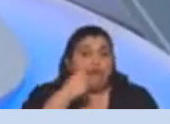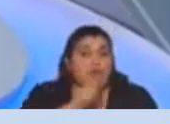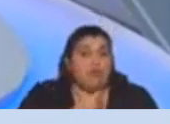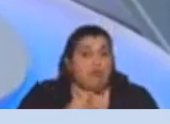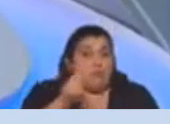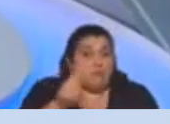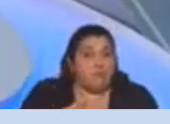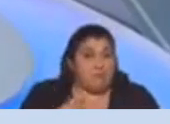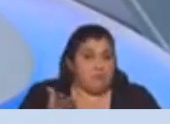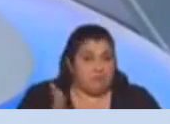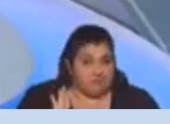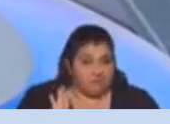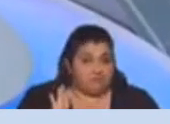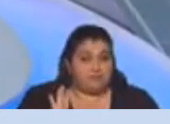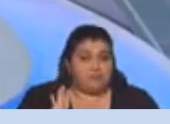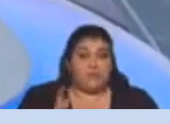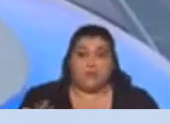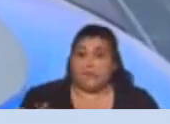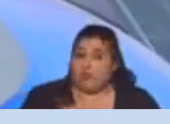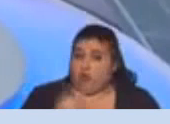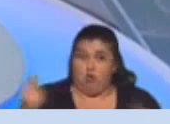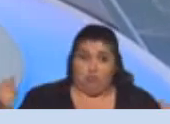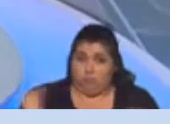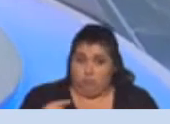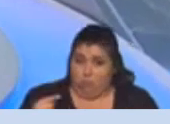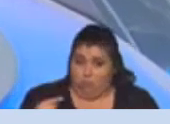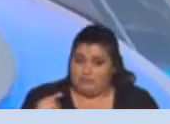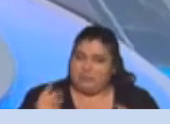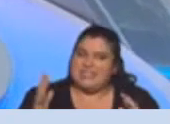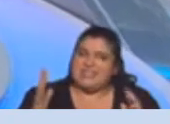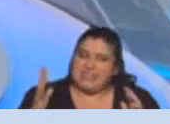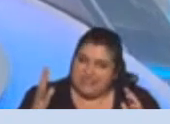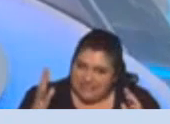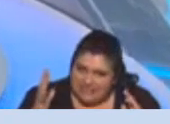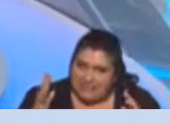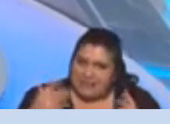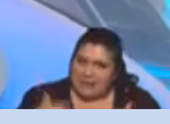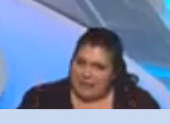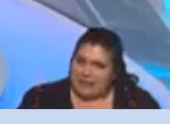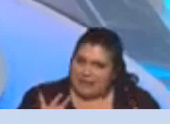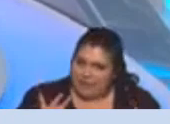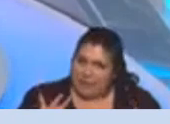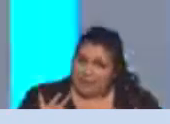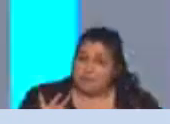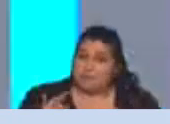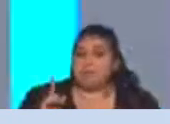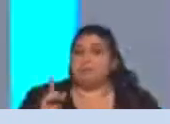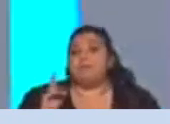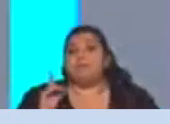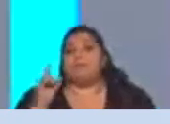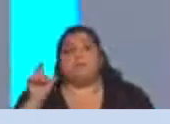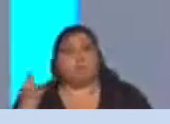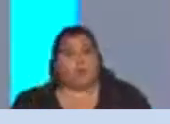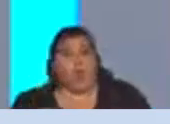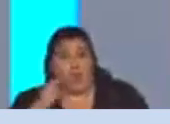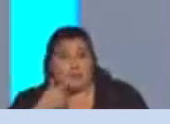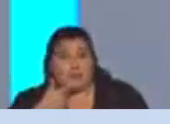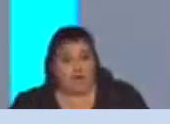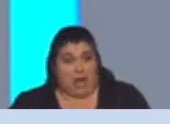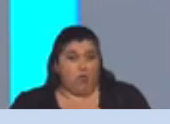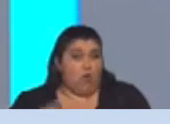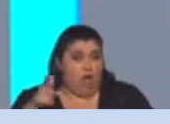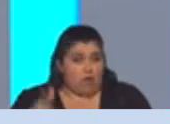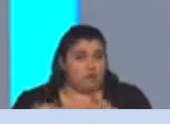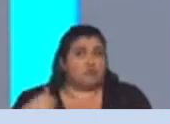el la ruptura es importante la que se está dando ahí porque les está contando lo que dice napolis dice yo yo esto lo